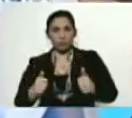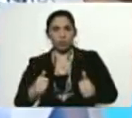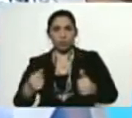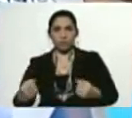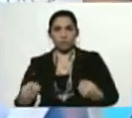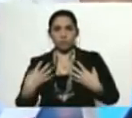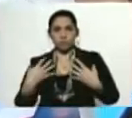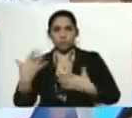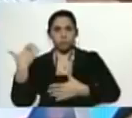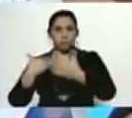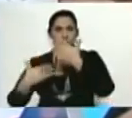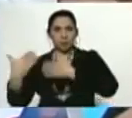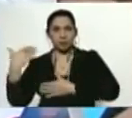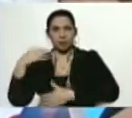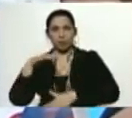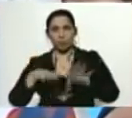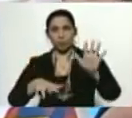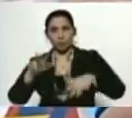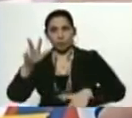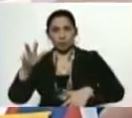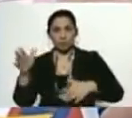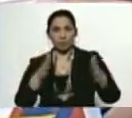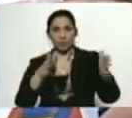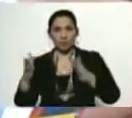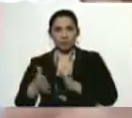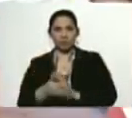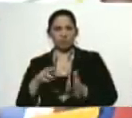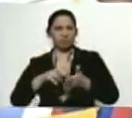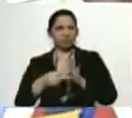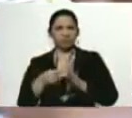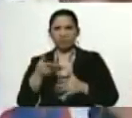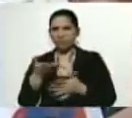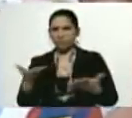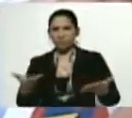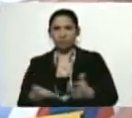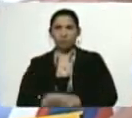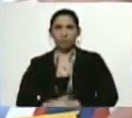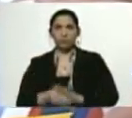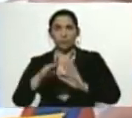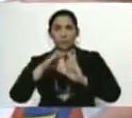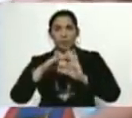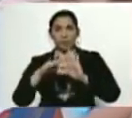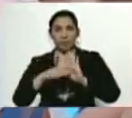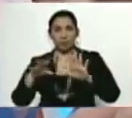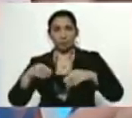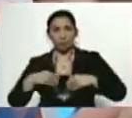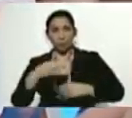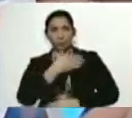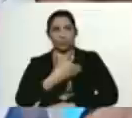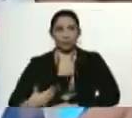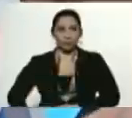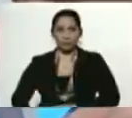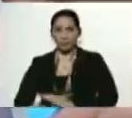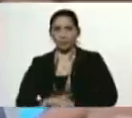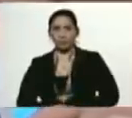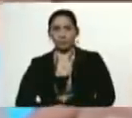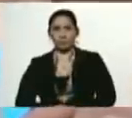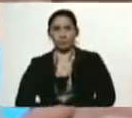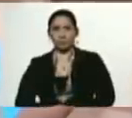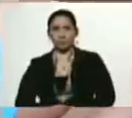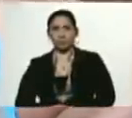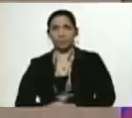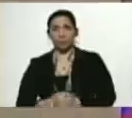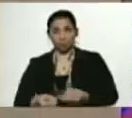pandemia el pasado 13 de marzo. ¿Qué quiere decir eso? Que las medidas que tomó el presidente Maduro pues dieron